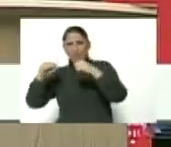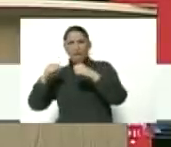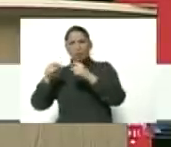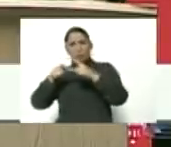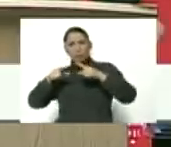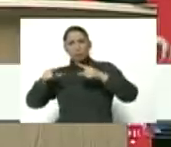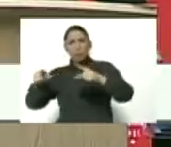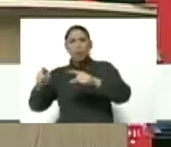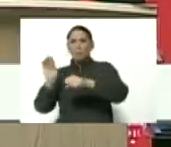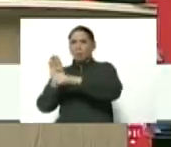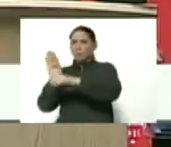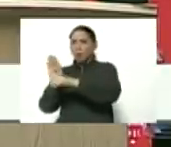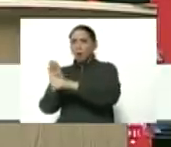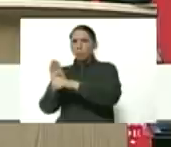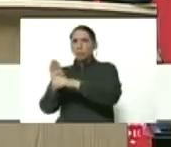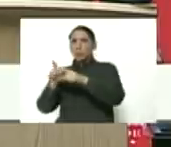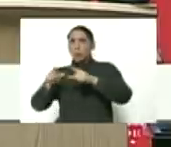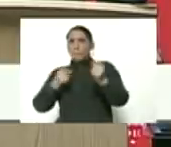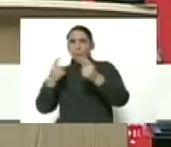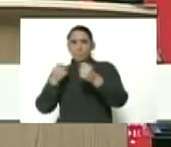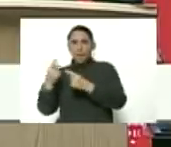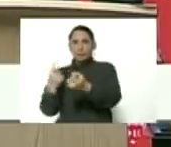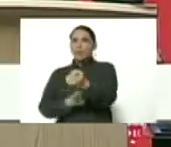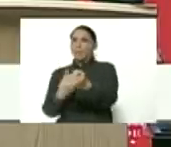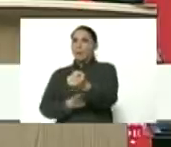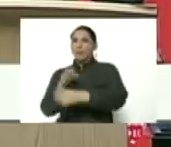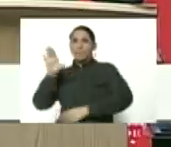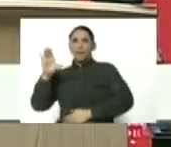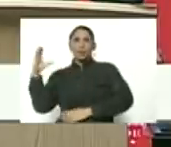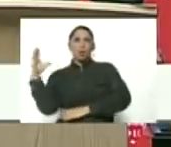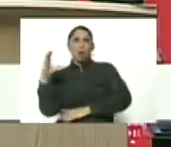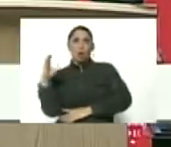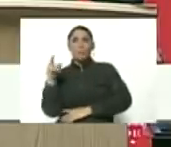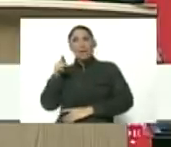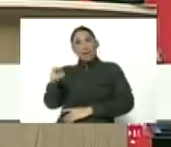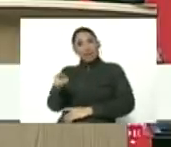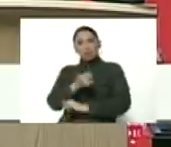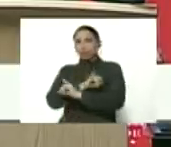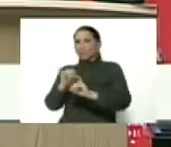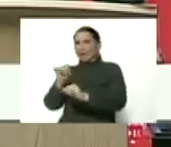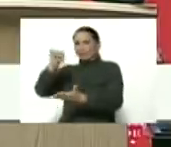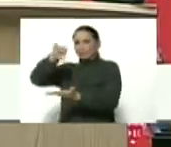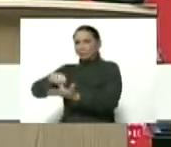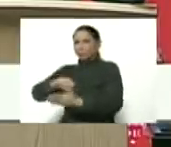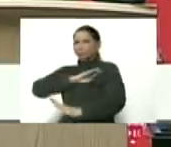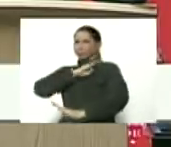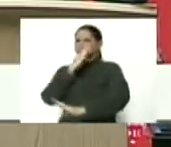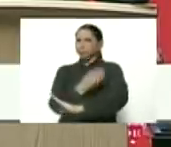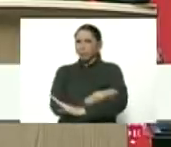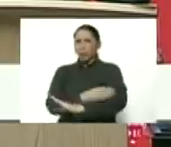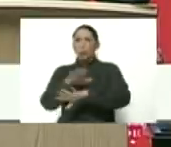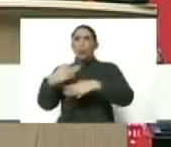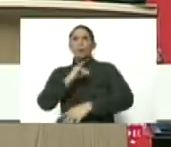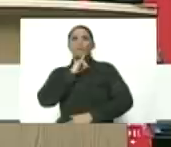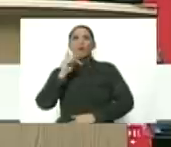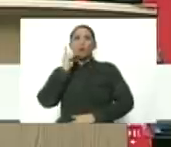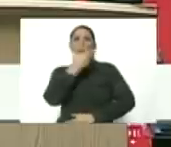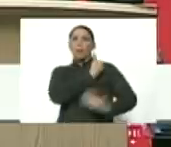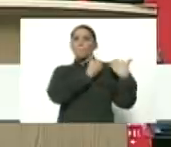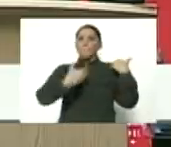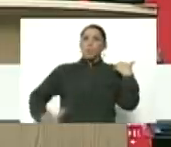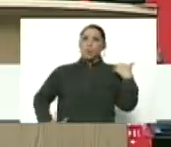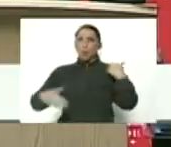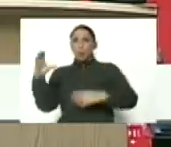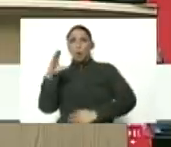de dotación logística en la hermana República de Colombia. Y eso se ha acentuado desde que Iván Duque es presidente